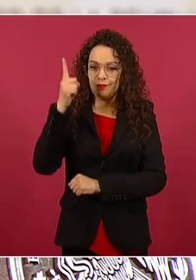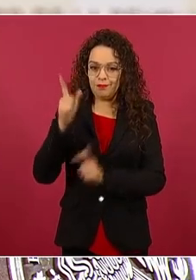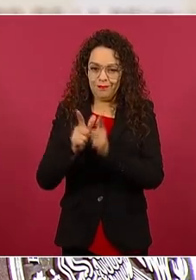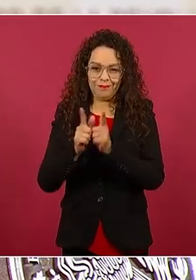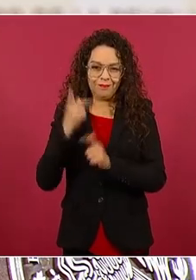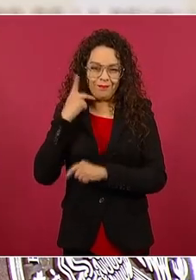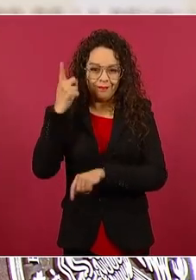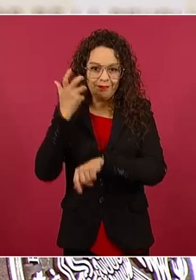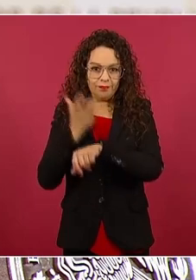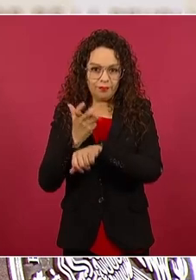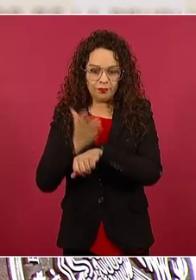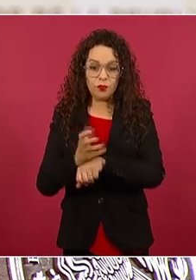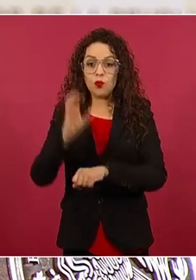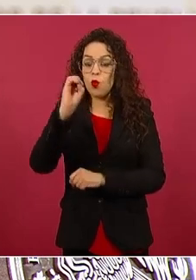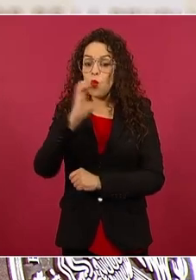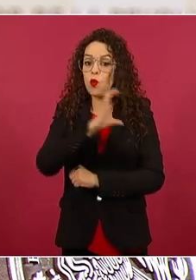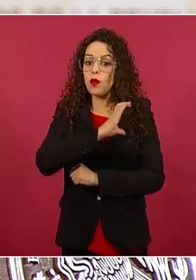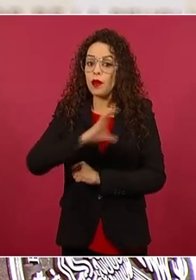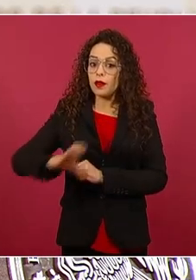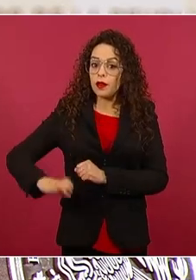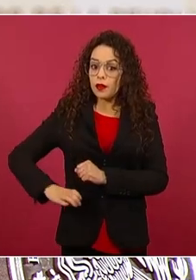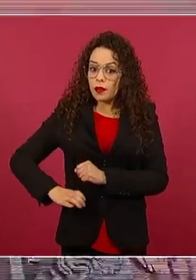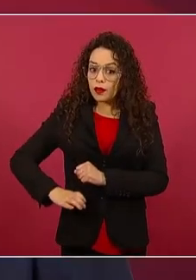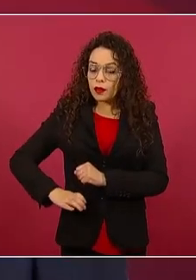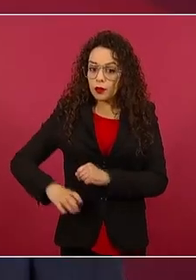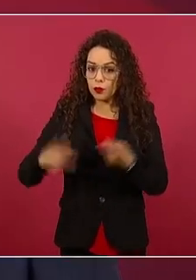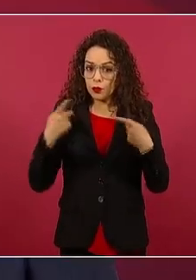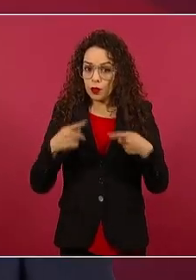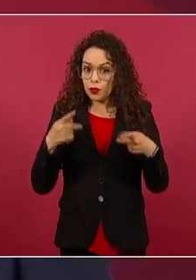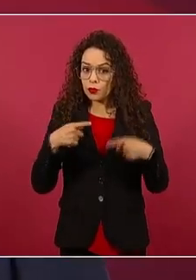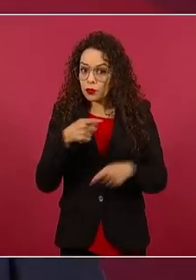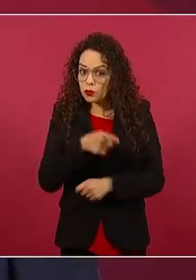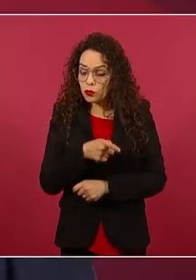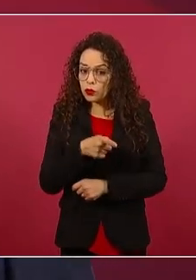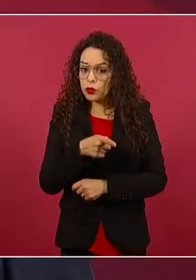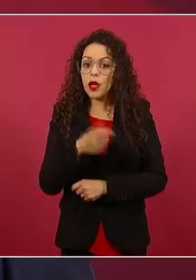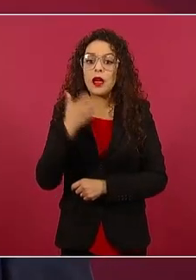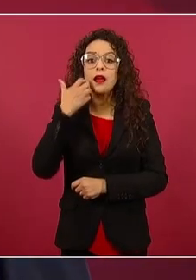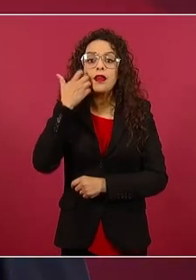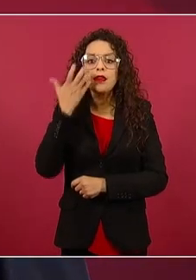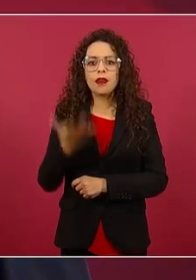ni a ningún candidato que utilicen a México